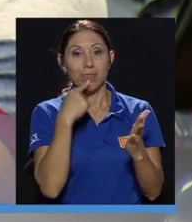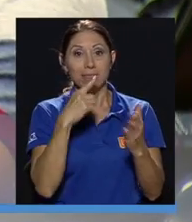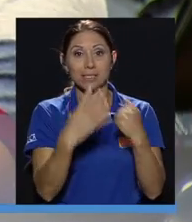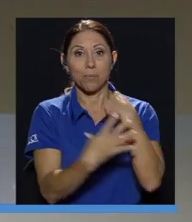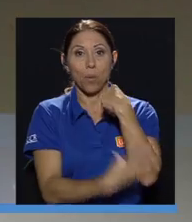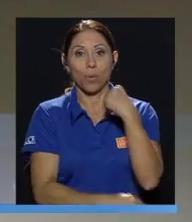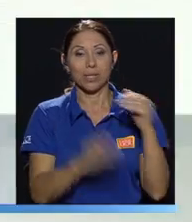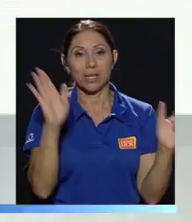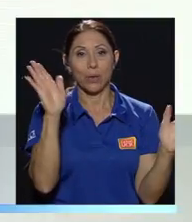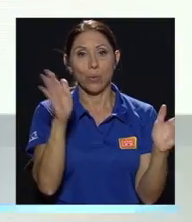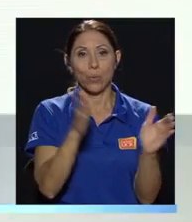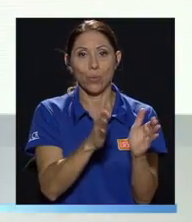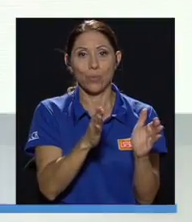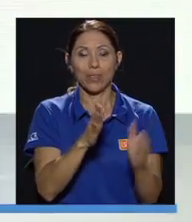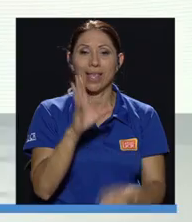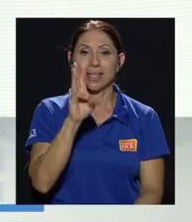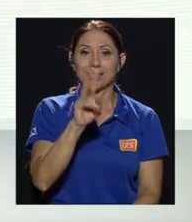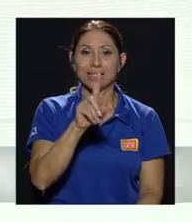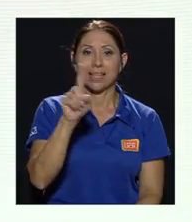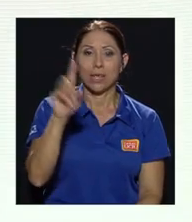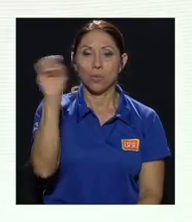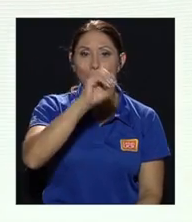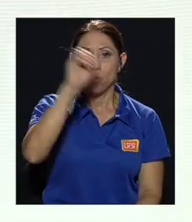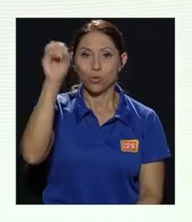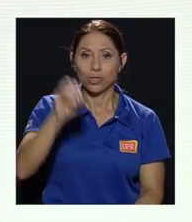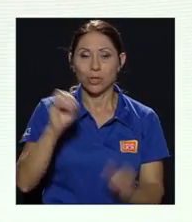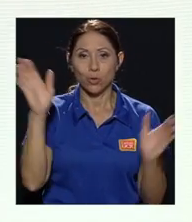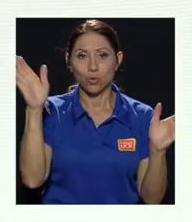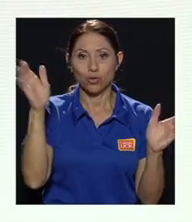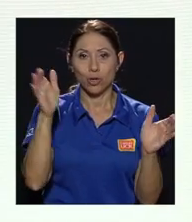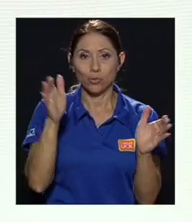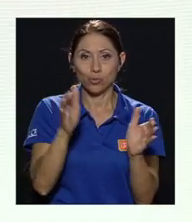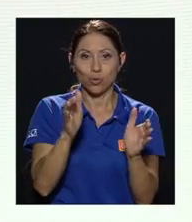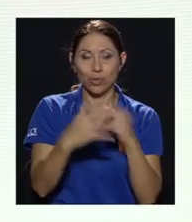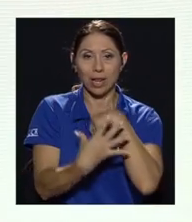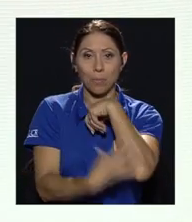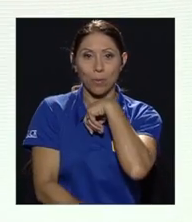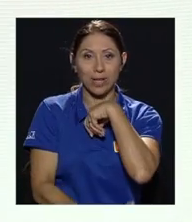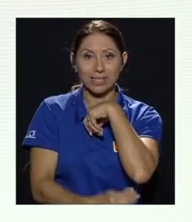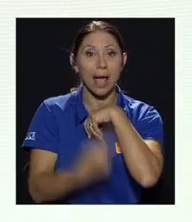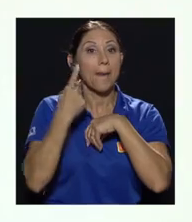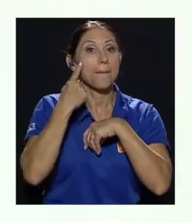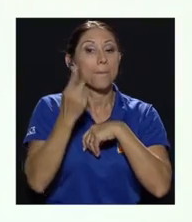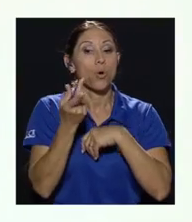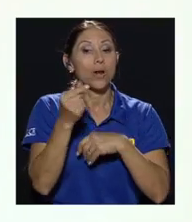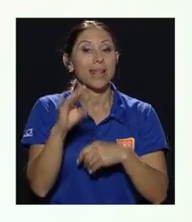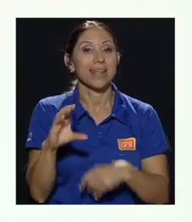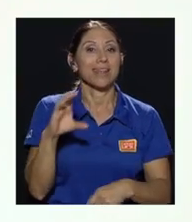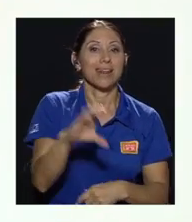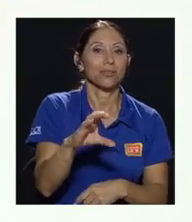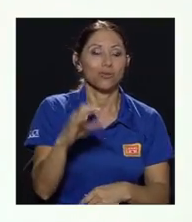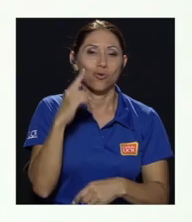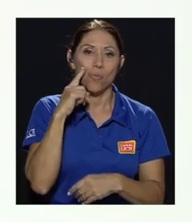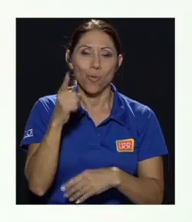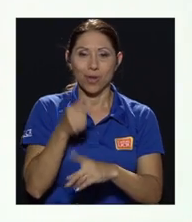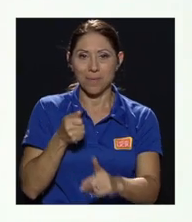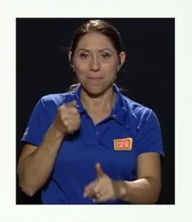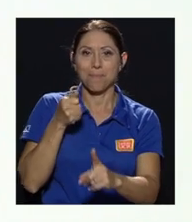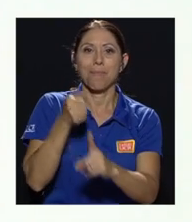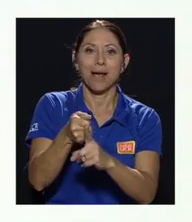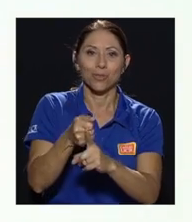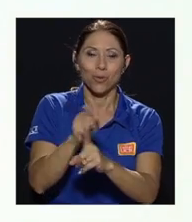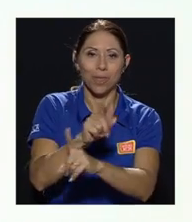pobreza. 61% de la reducción de la pobreza por ingresos se debe al impacto de los programas sociales y no